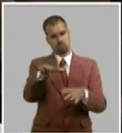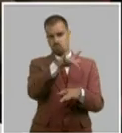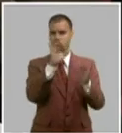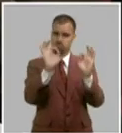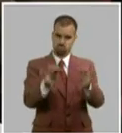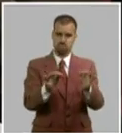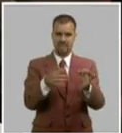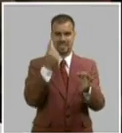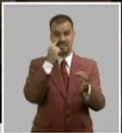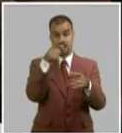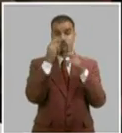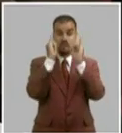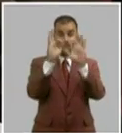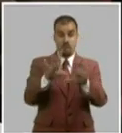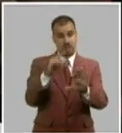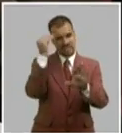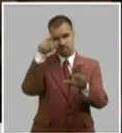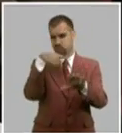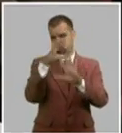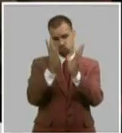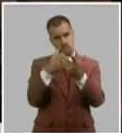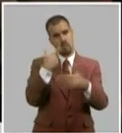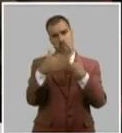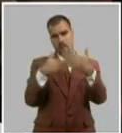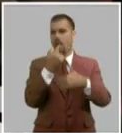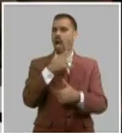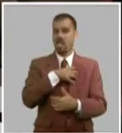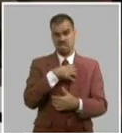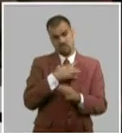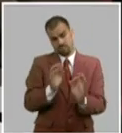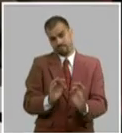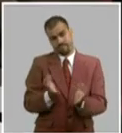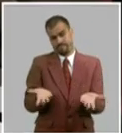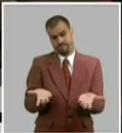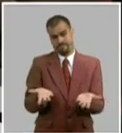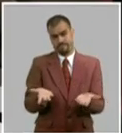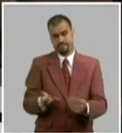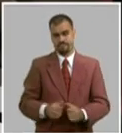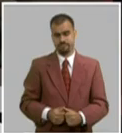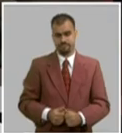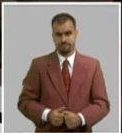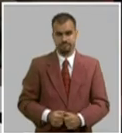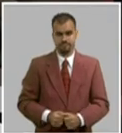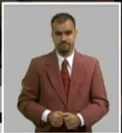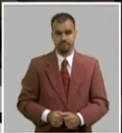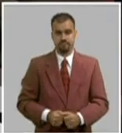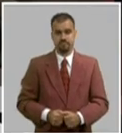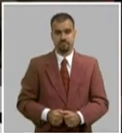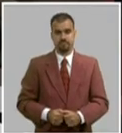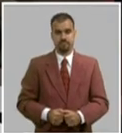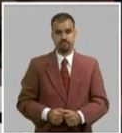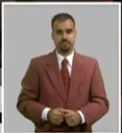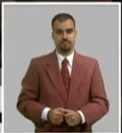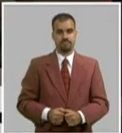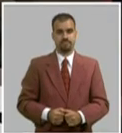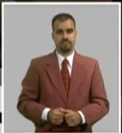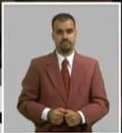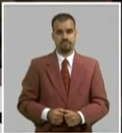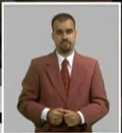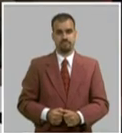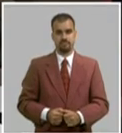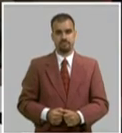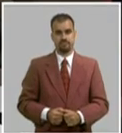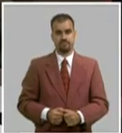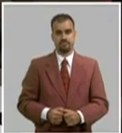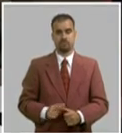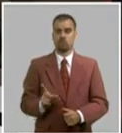de los problemas que tenemos y que con coherencia hizo una trazabilidad